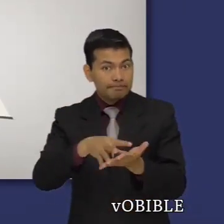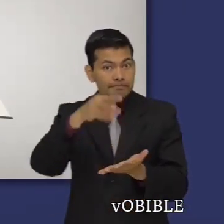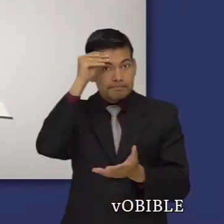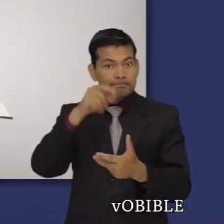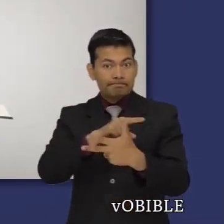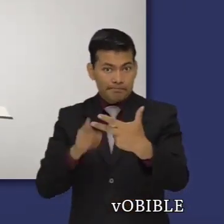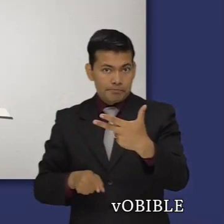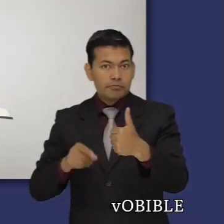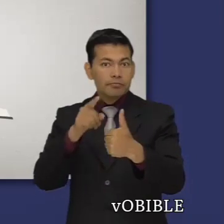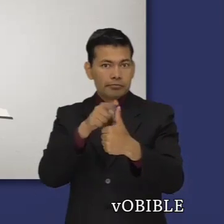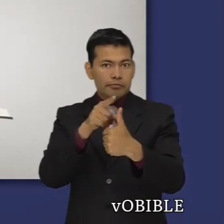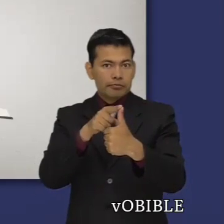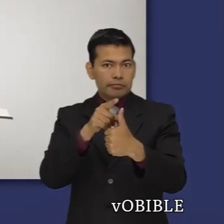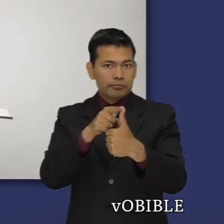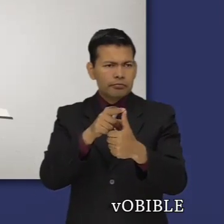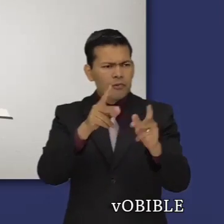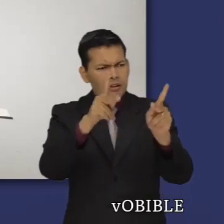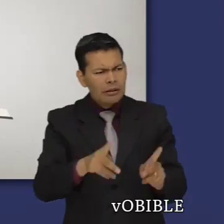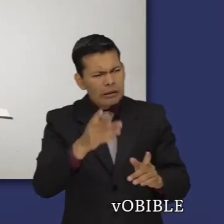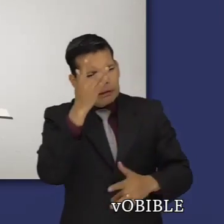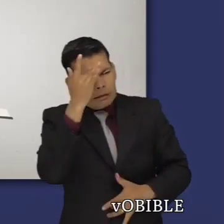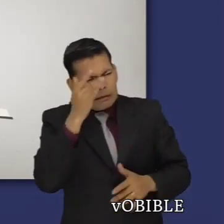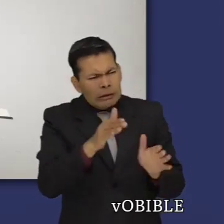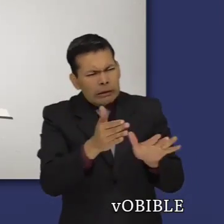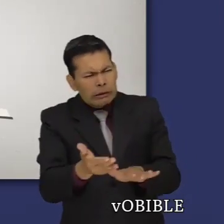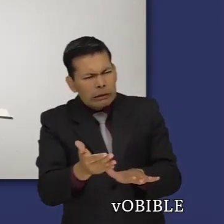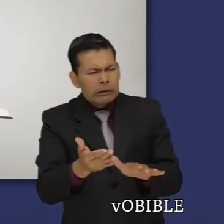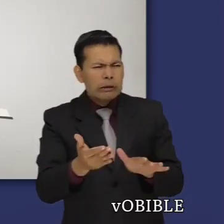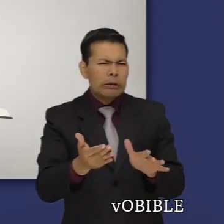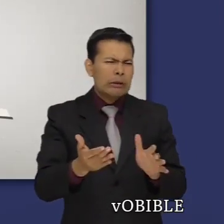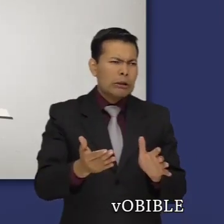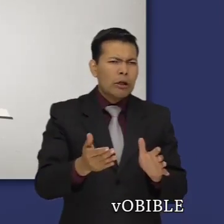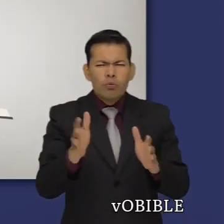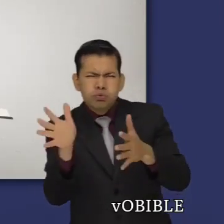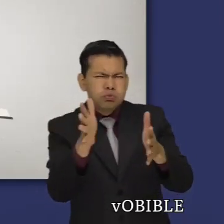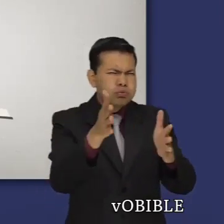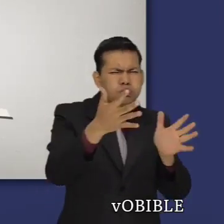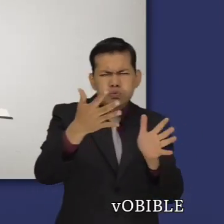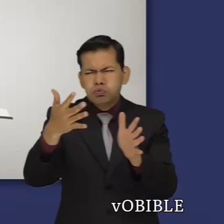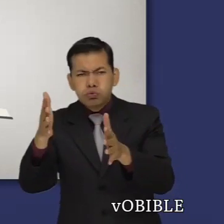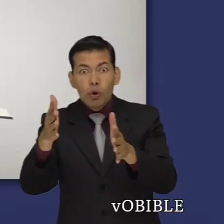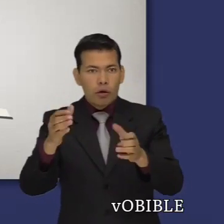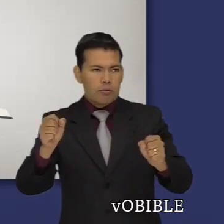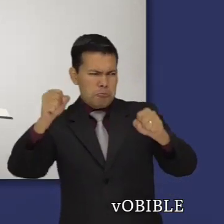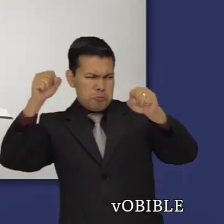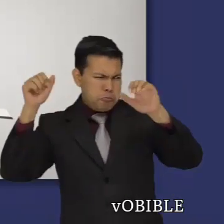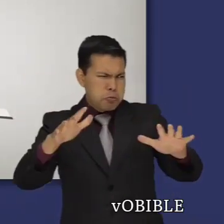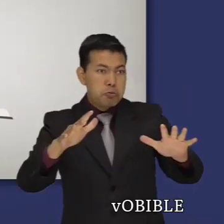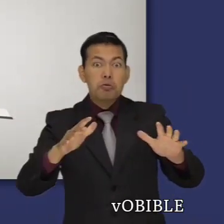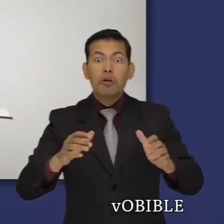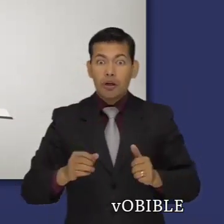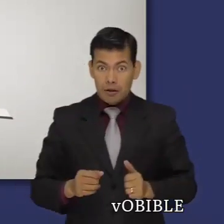Cuando lea este evangelio, fíjese en cómo Jesús manifestó su poder sobre la enfermedad, la muerte y las fuerzas de la